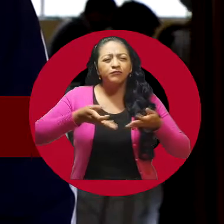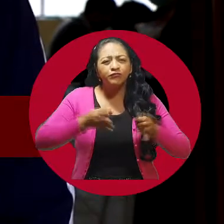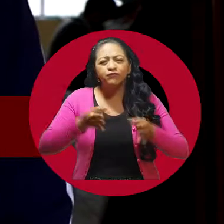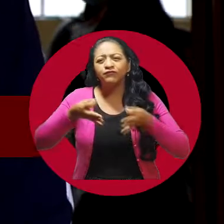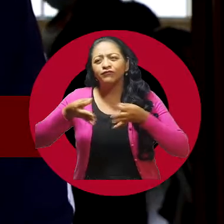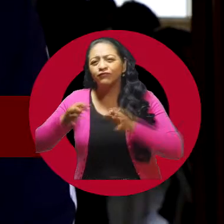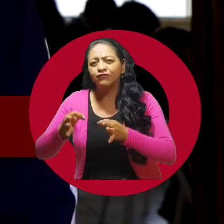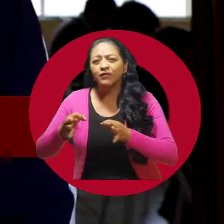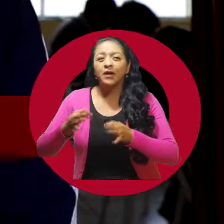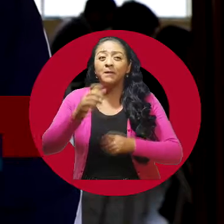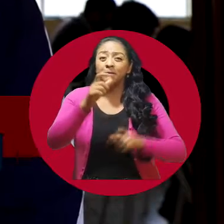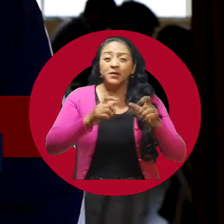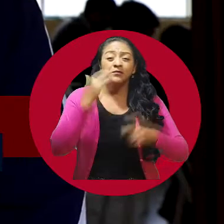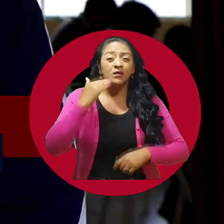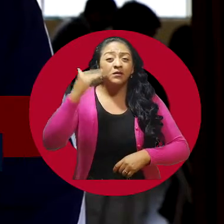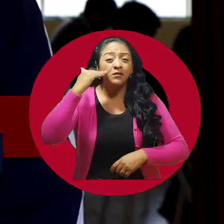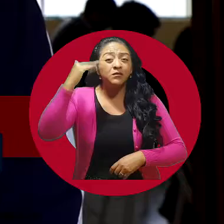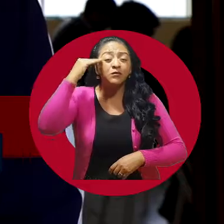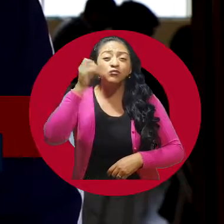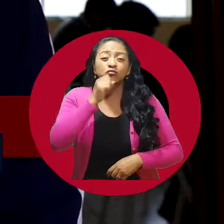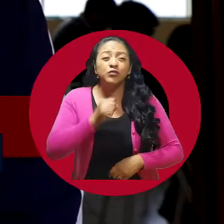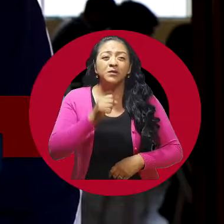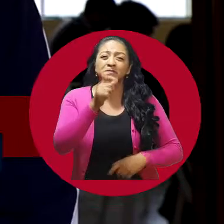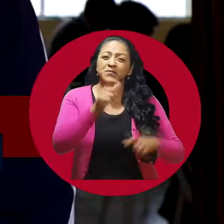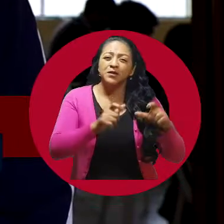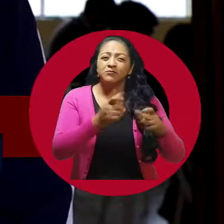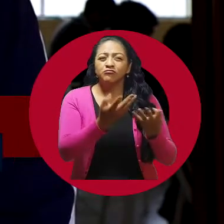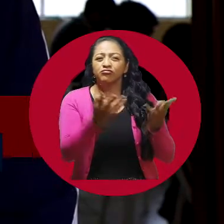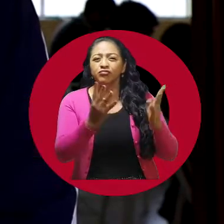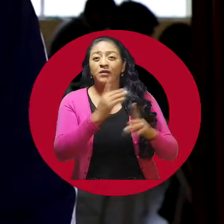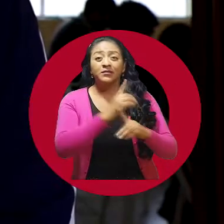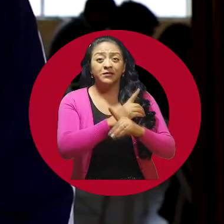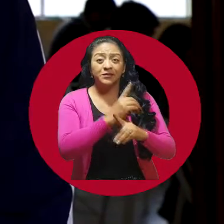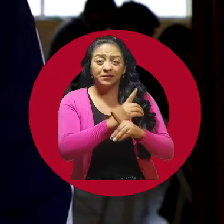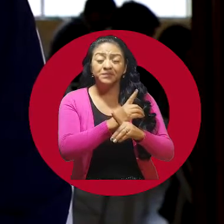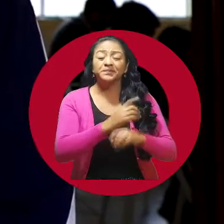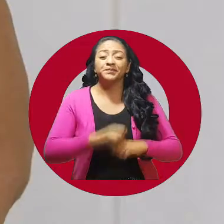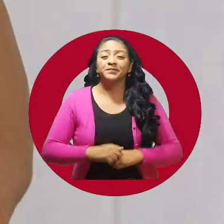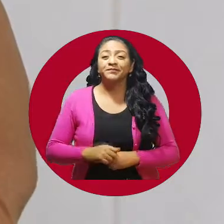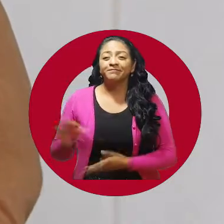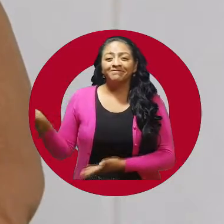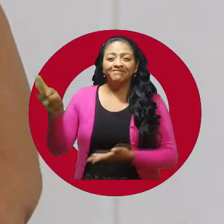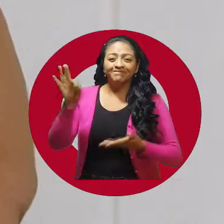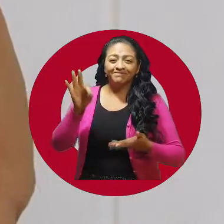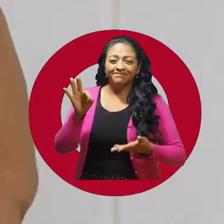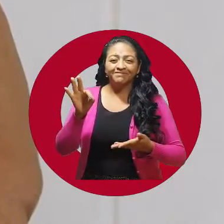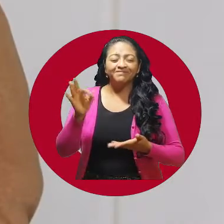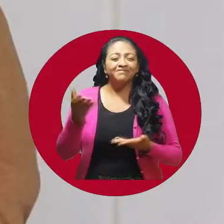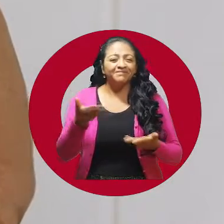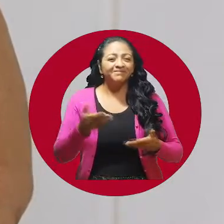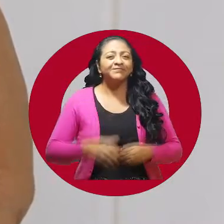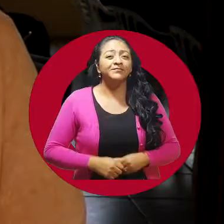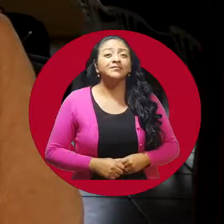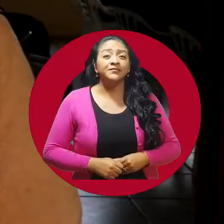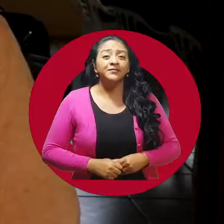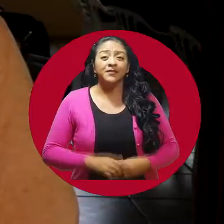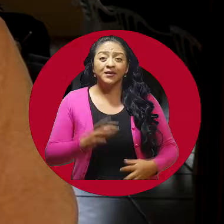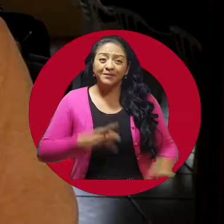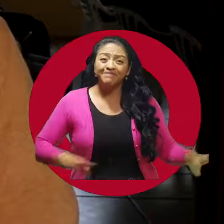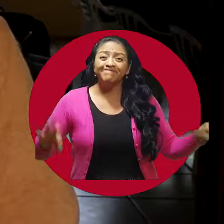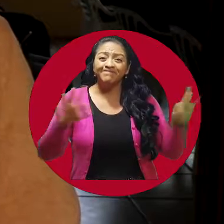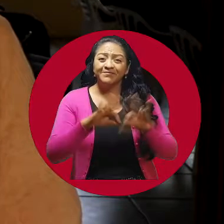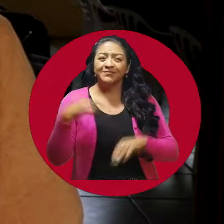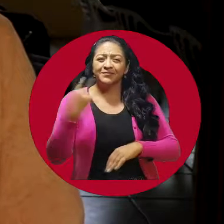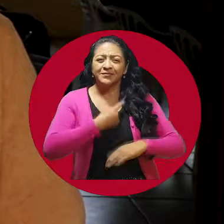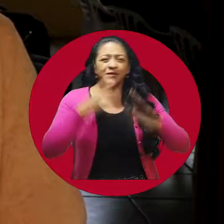de vulnerabilidad, sean estos adultos mayores, sean estos personas con discapacidad. Matilde Farinango, CESP UNICEF. Ver frente a